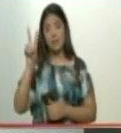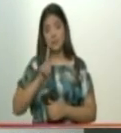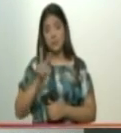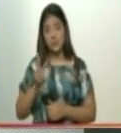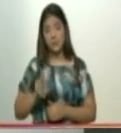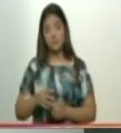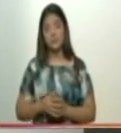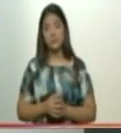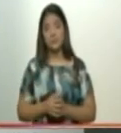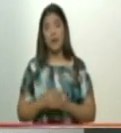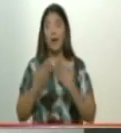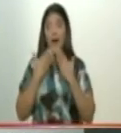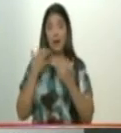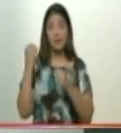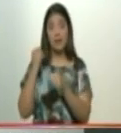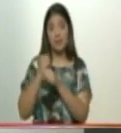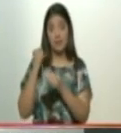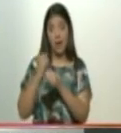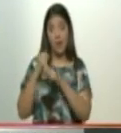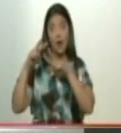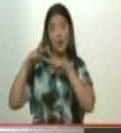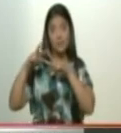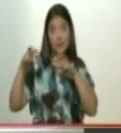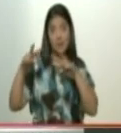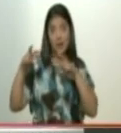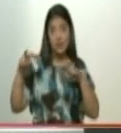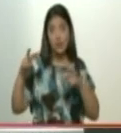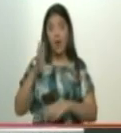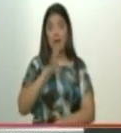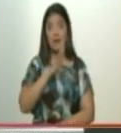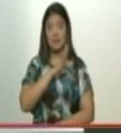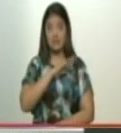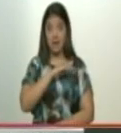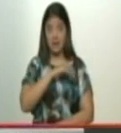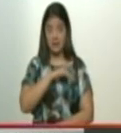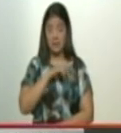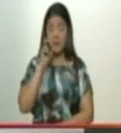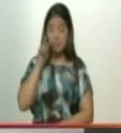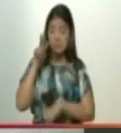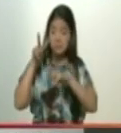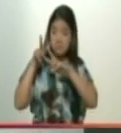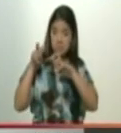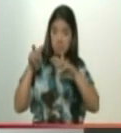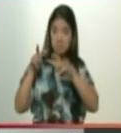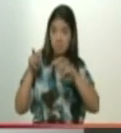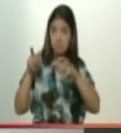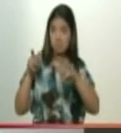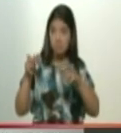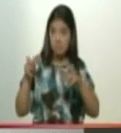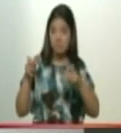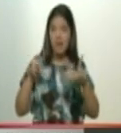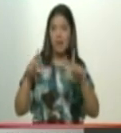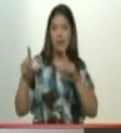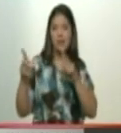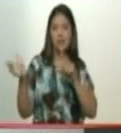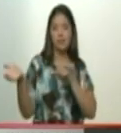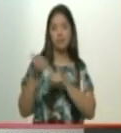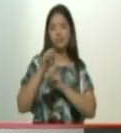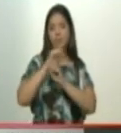gracias al trabajo del Cuerpo de Investigaciones Científicas, Penales y Criminalísticas, CICPC, se ha logrado